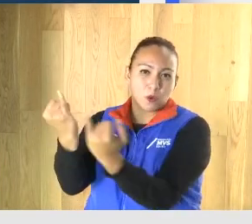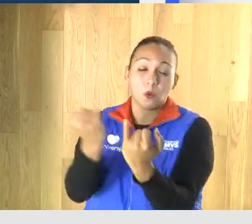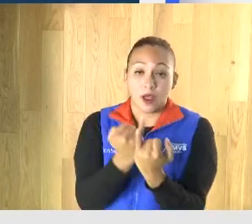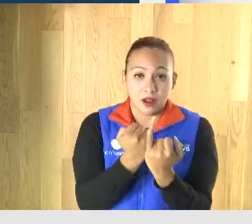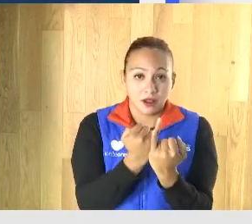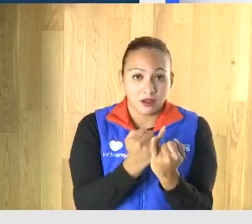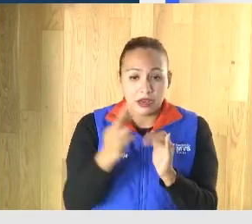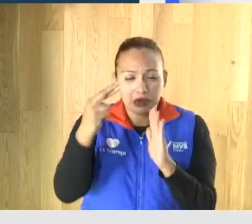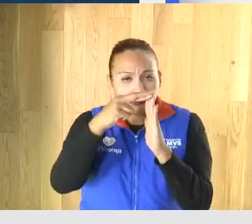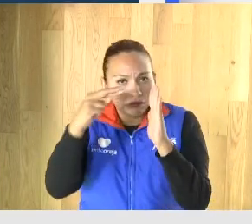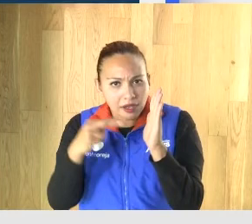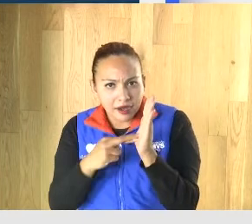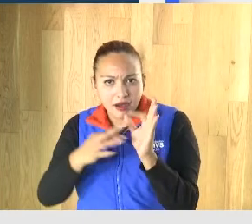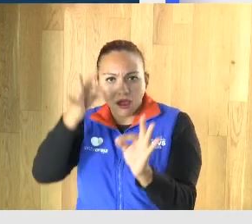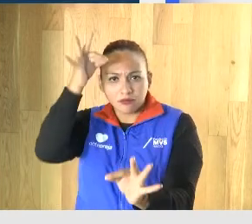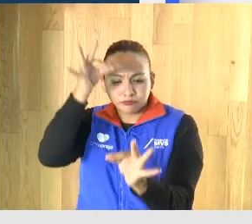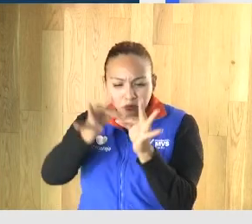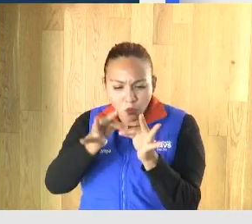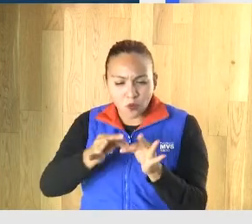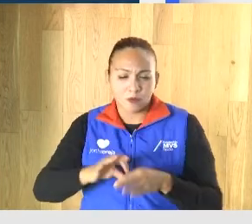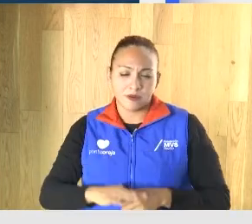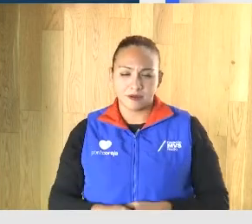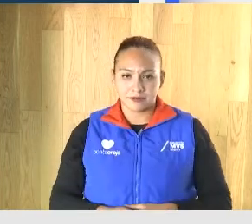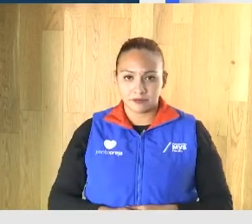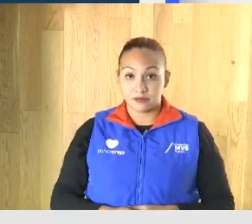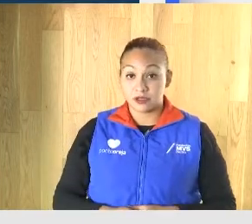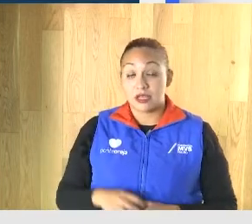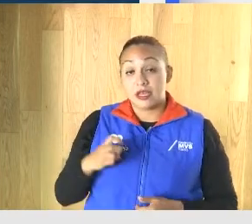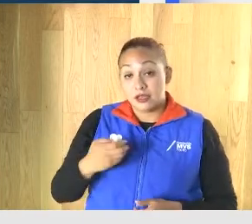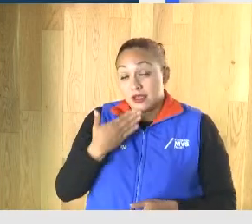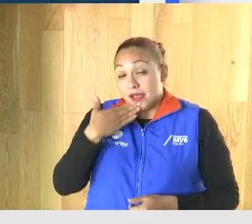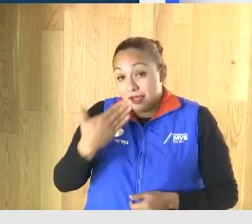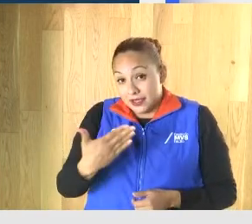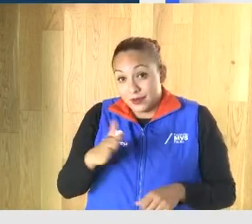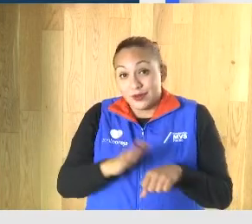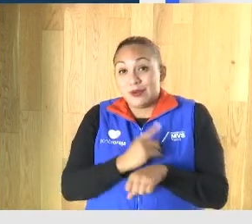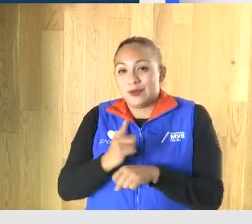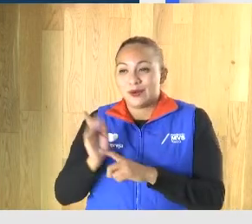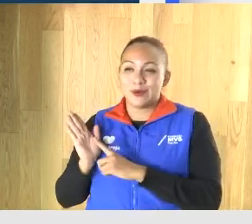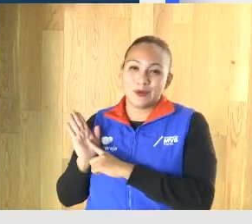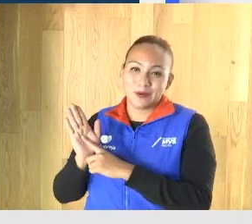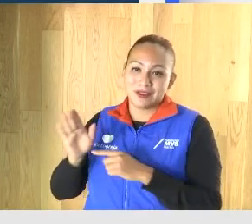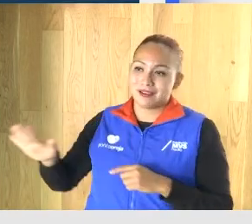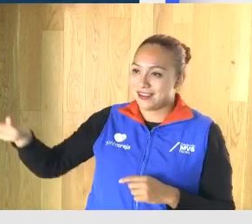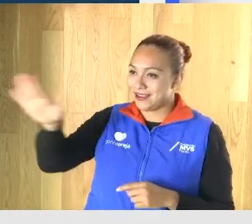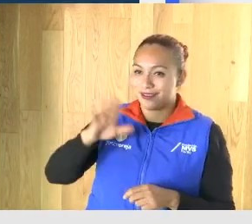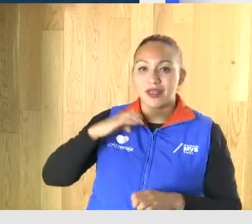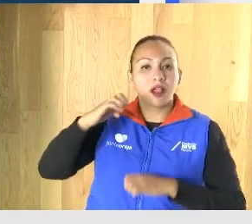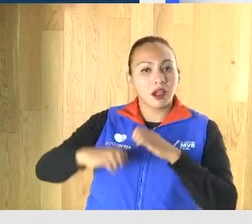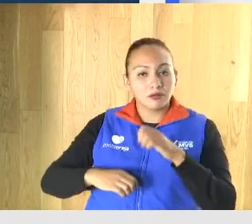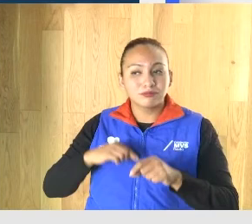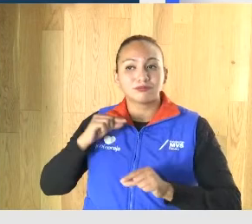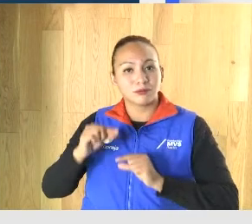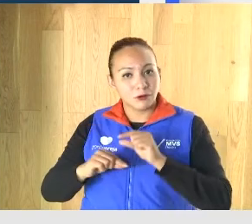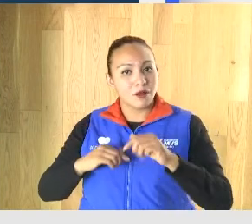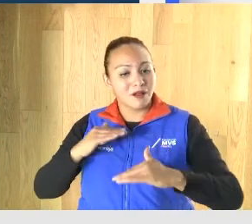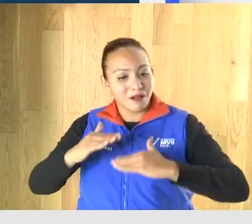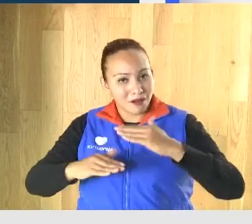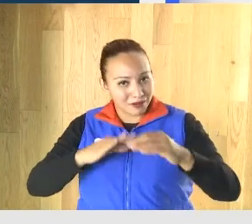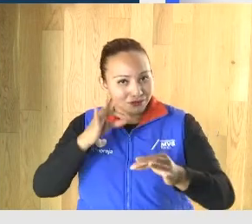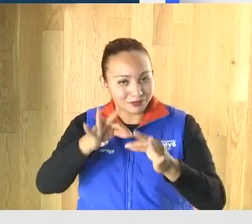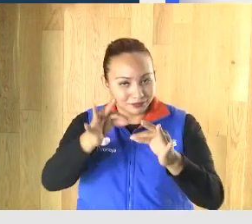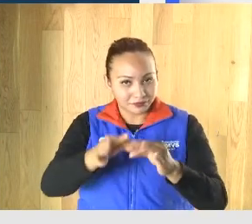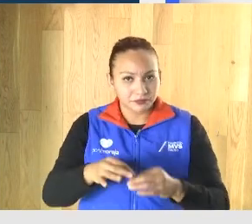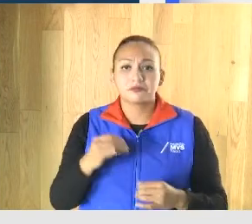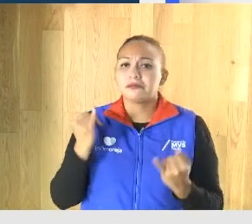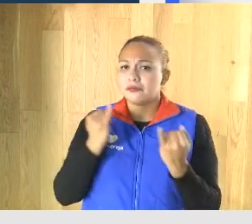punto de vista del reporte extrafinanciero. Yo creo que esto es un gran paso, y además este marco no solamente va a tener su foco en las grandes empresas,